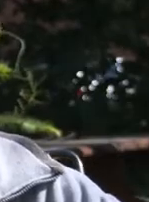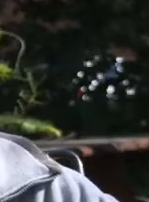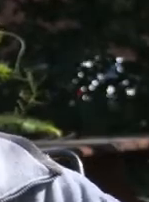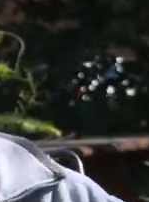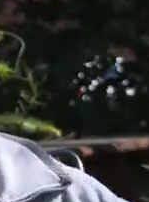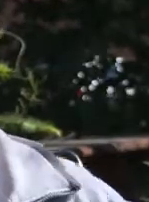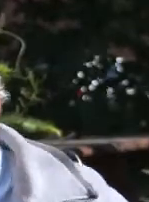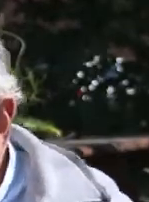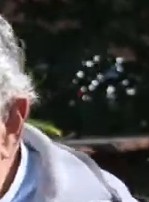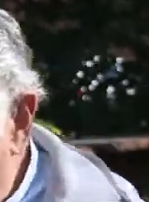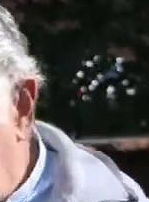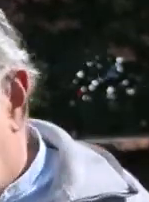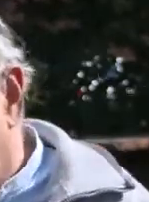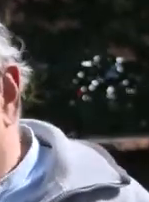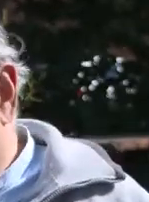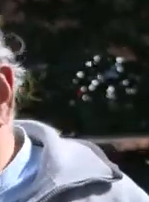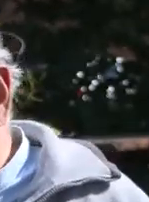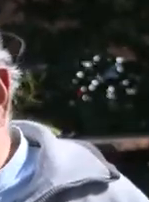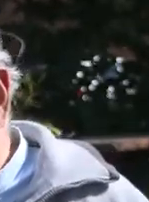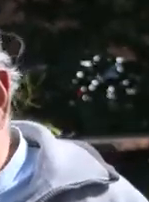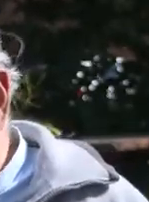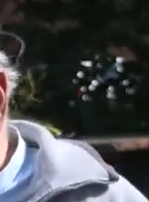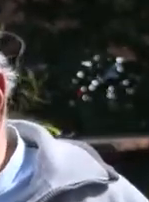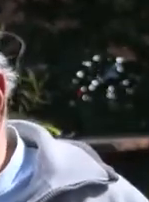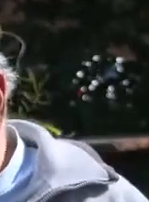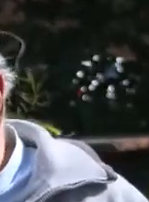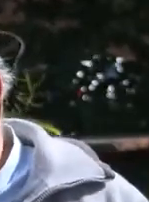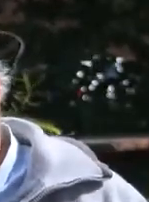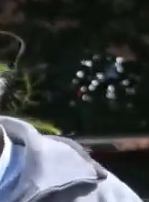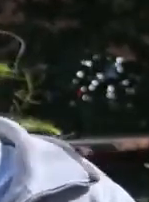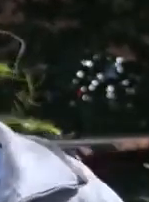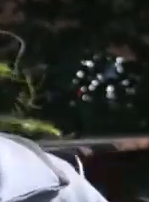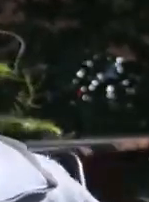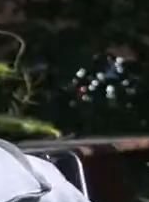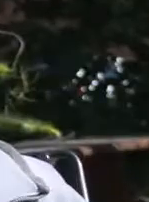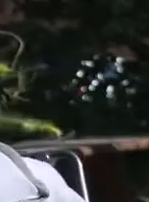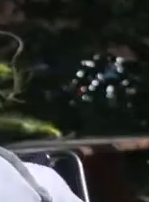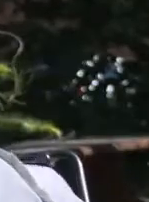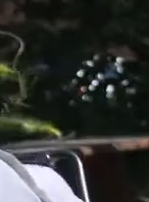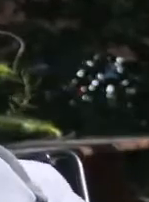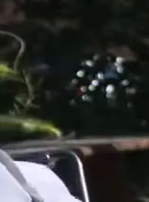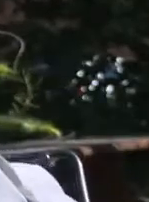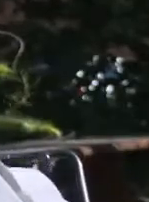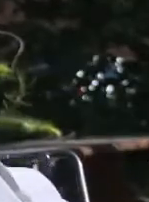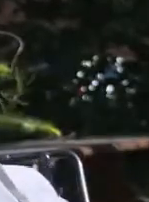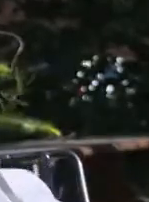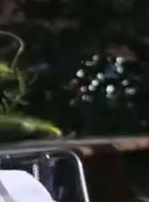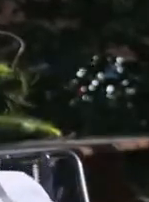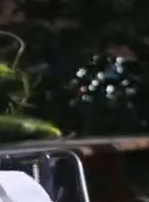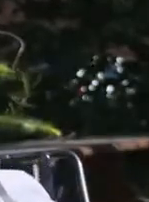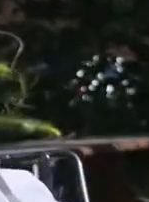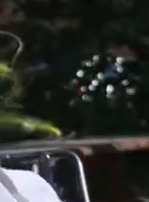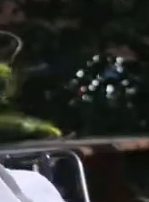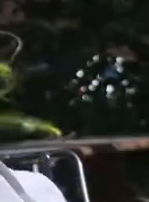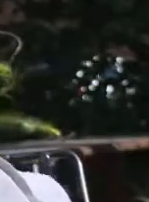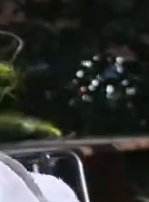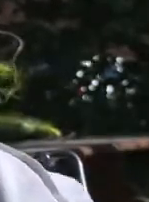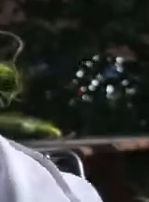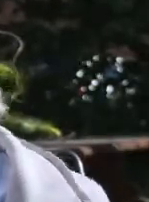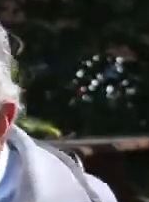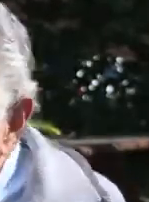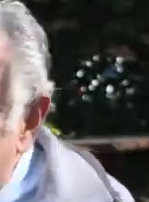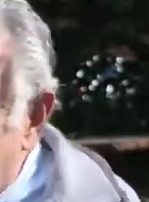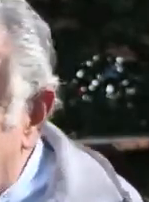país. Insoportable. Insoportable, una sopa de números insoportable. A nadie le importa un carajo. Nadie escucha nada tampoco.